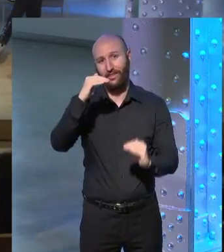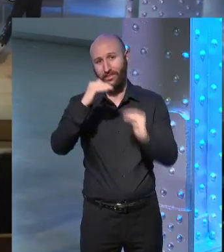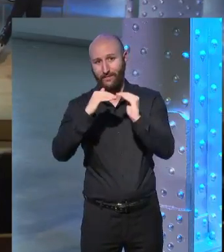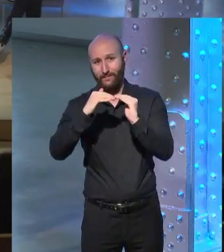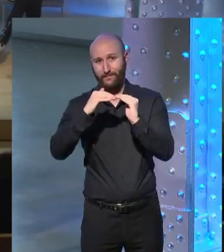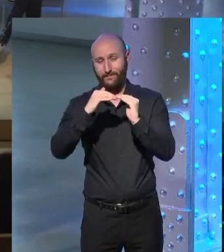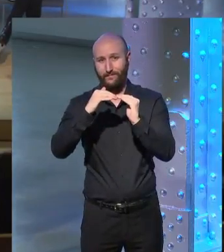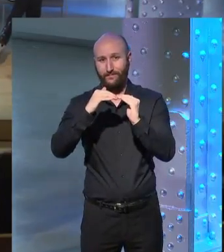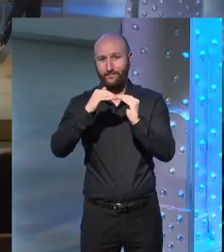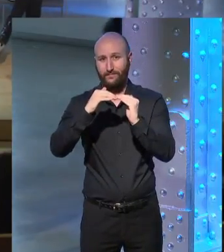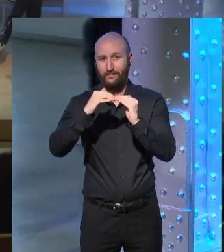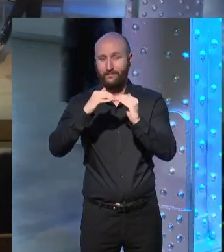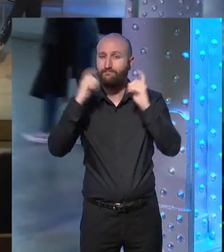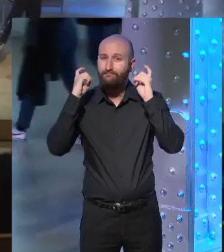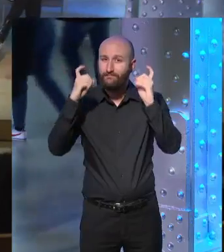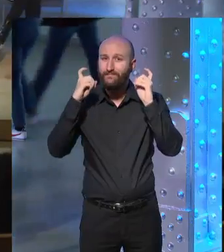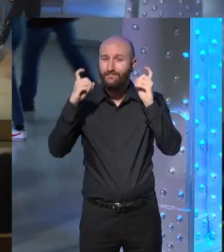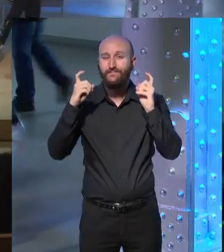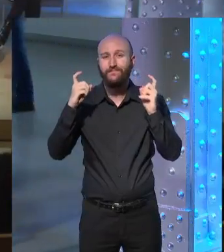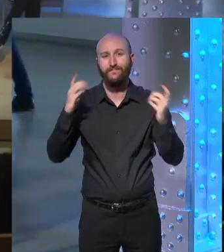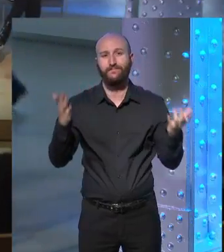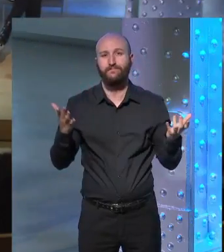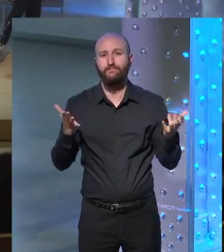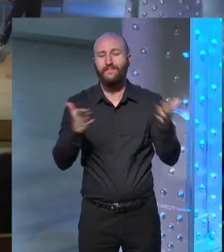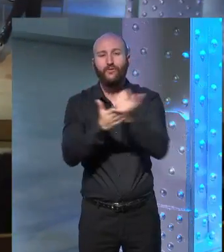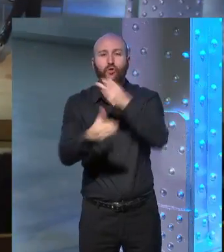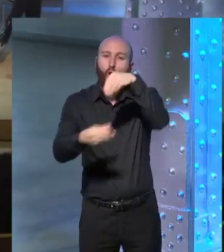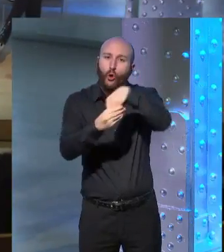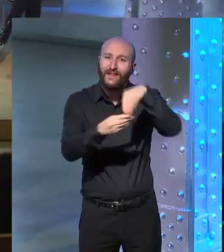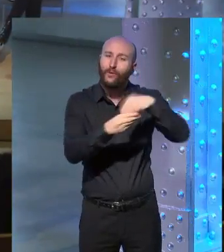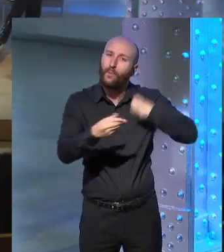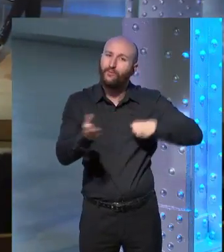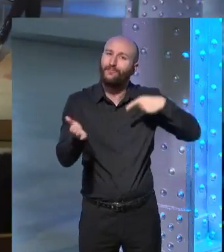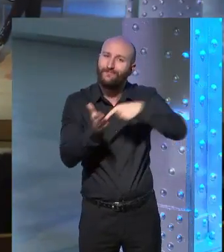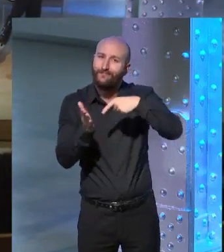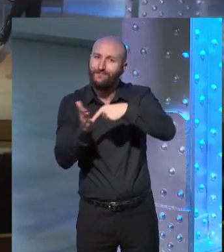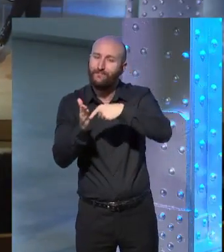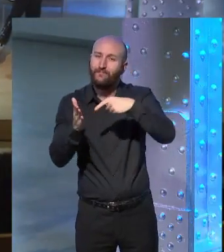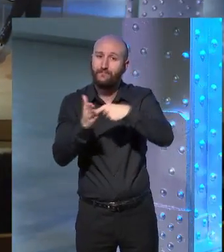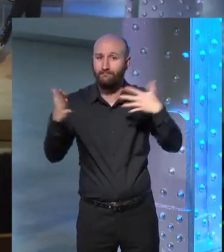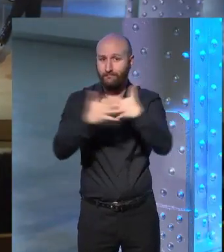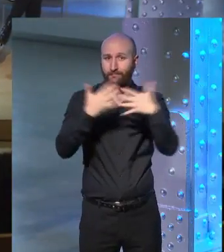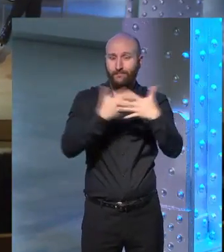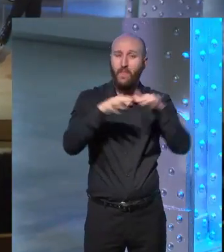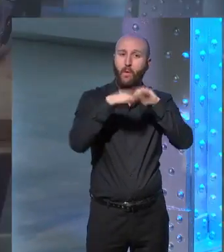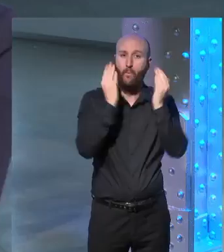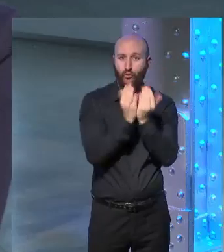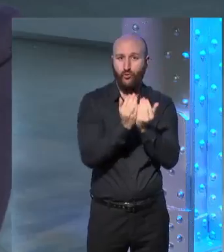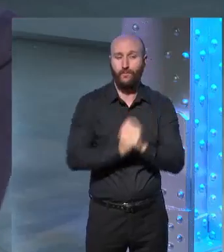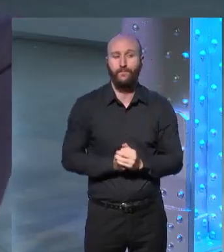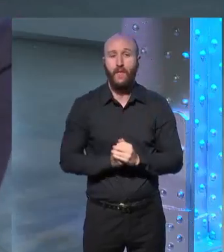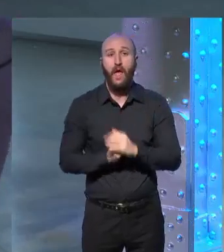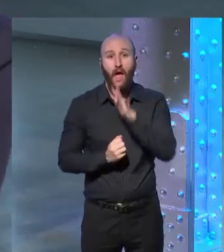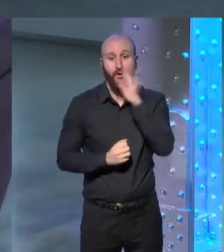es entrelazar los contenidos que tienes que son exigibles con todo este nuevo mundo. Vamos a dar paso a las